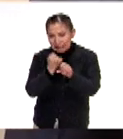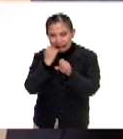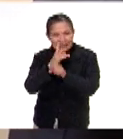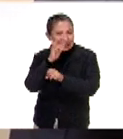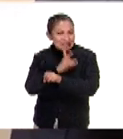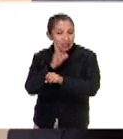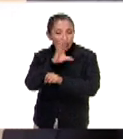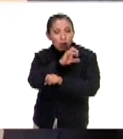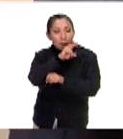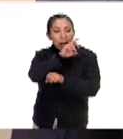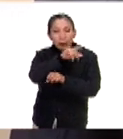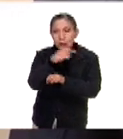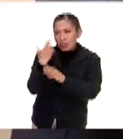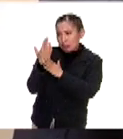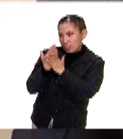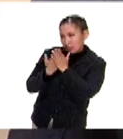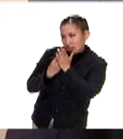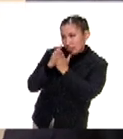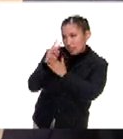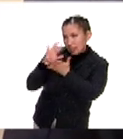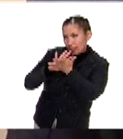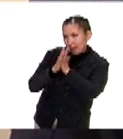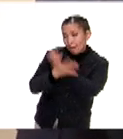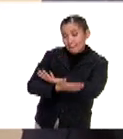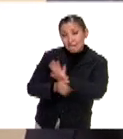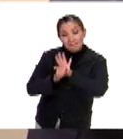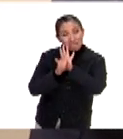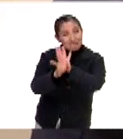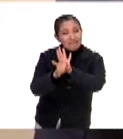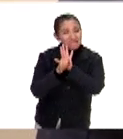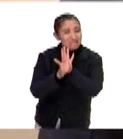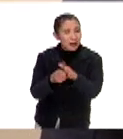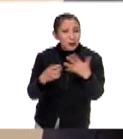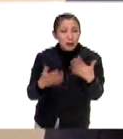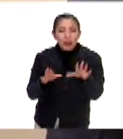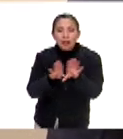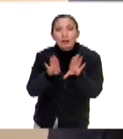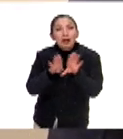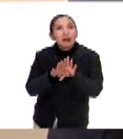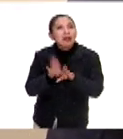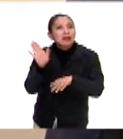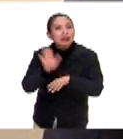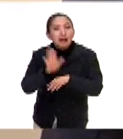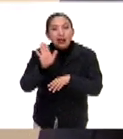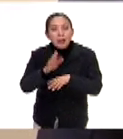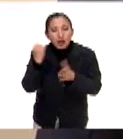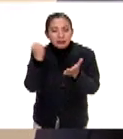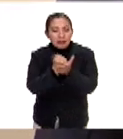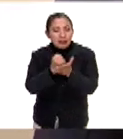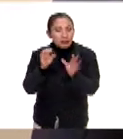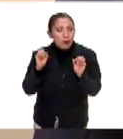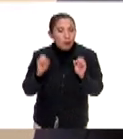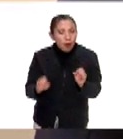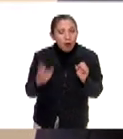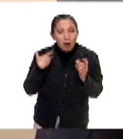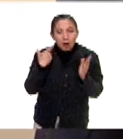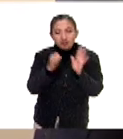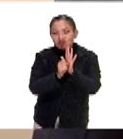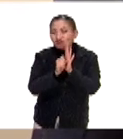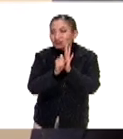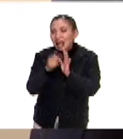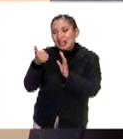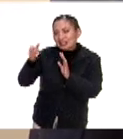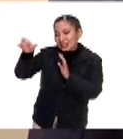ensayos, Covarrubias le hace este dibujo que se convierte como en una especie de sello o de